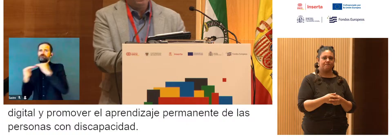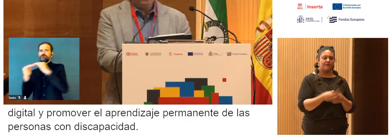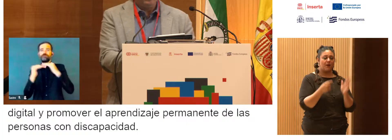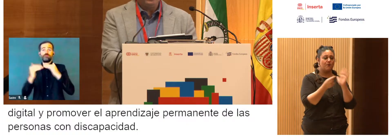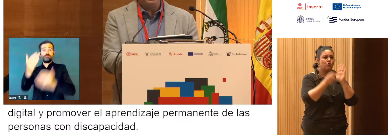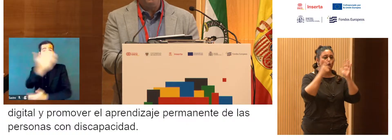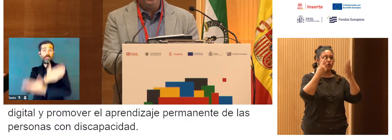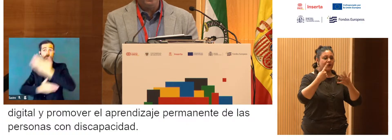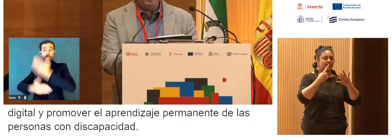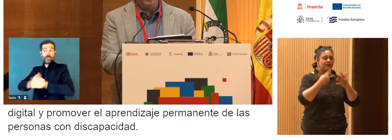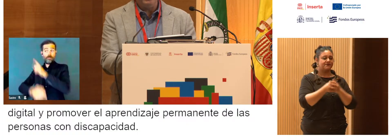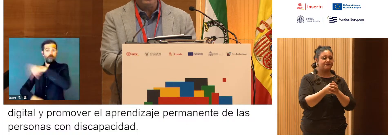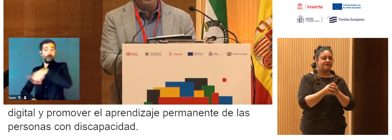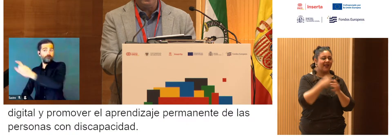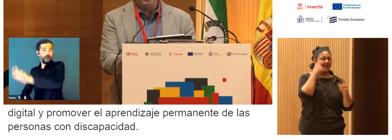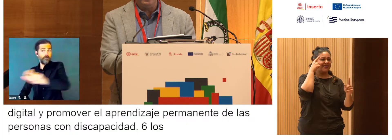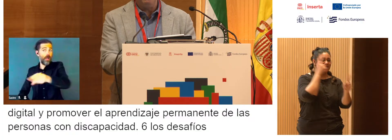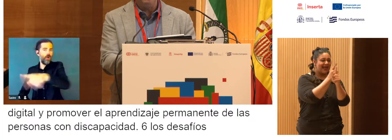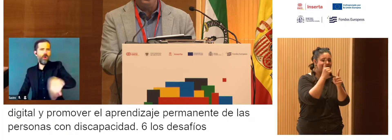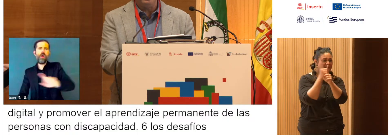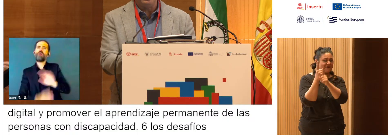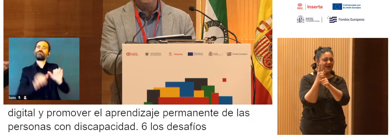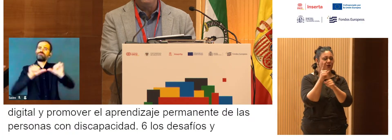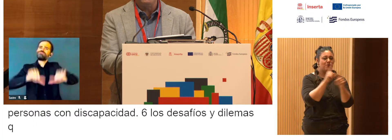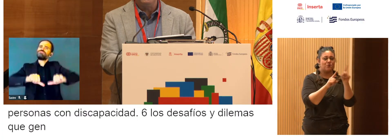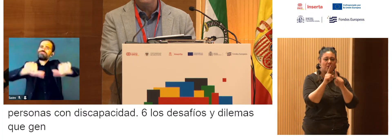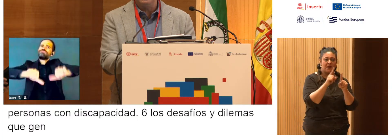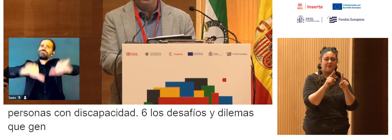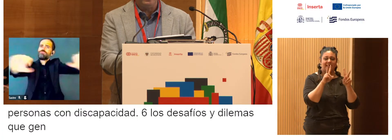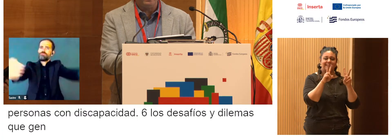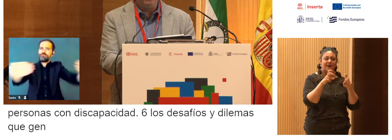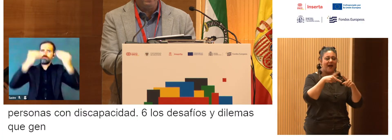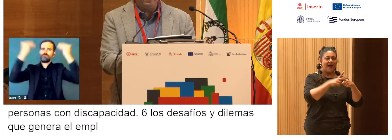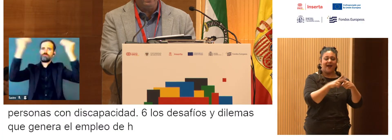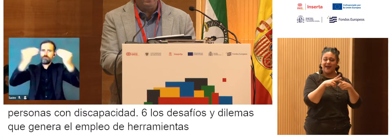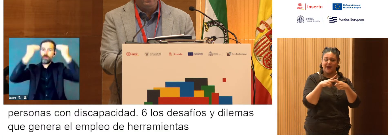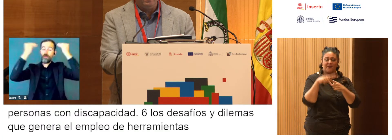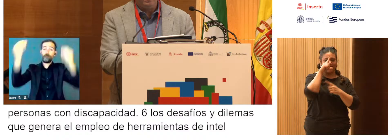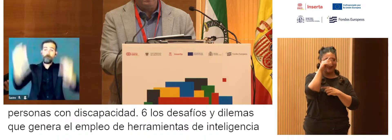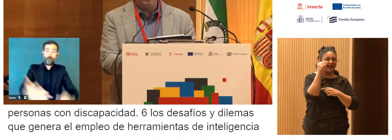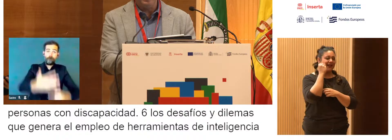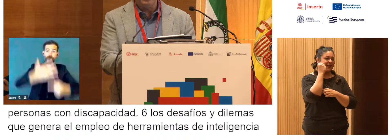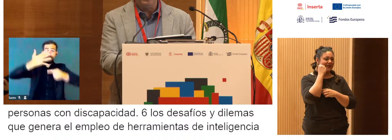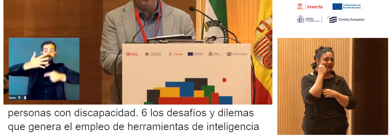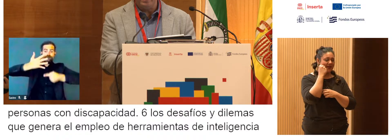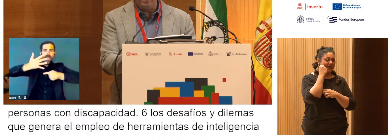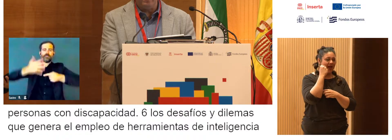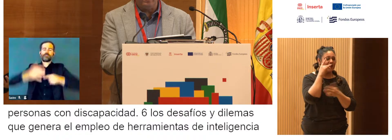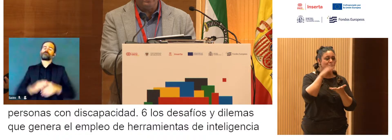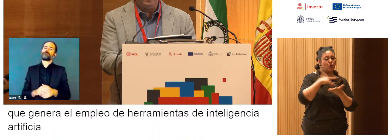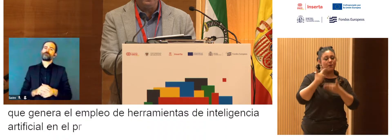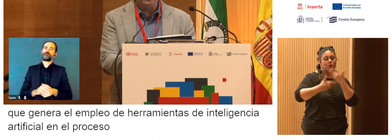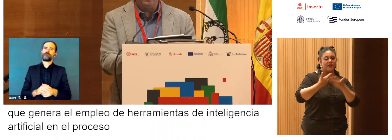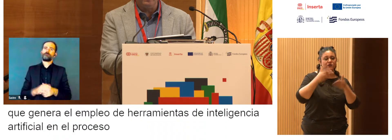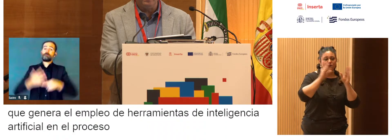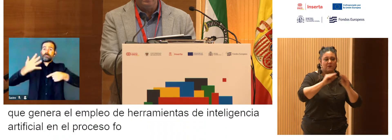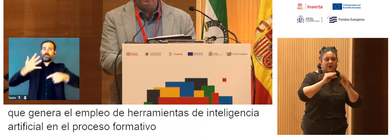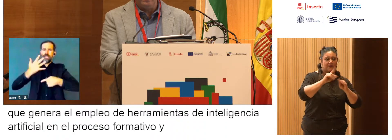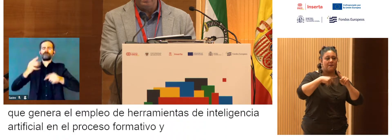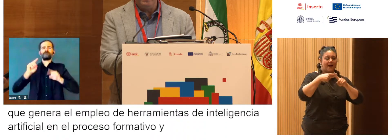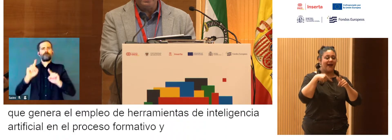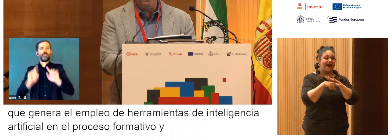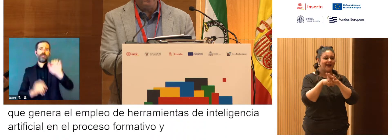6. Los desafíos y dilemas que genera el empleo de herramientas de inteligencia artificial en el proceso formativo y en la